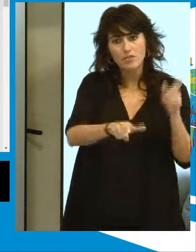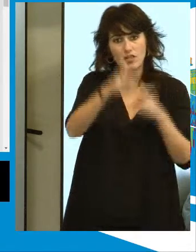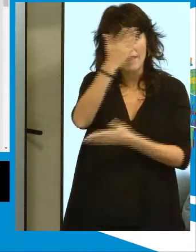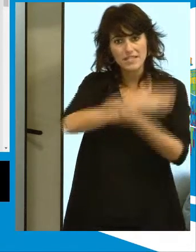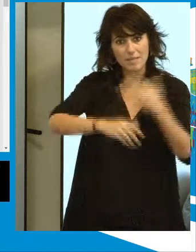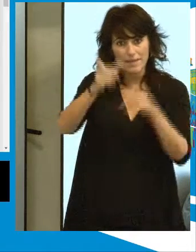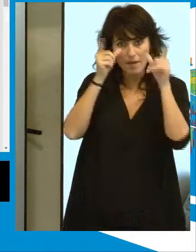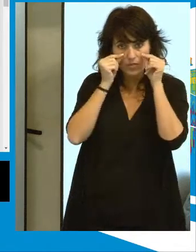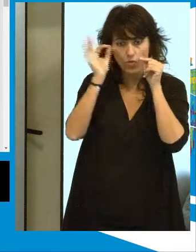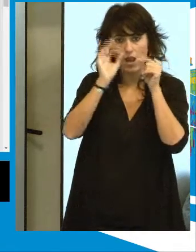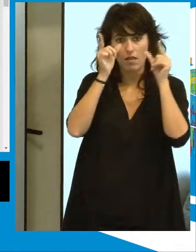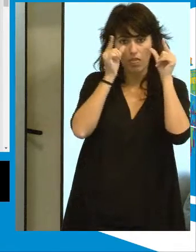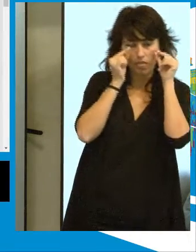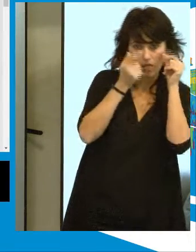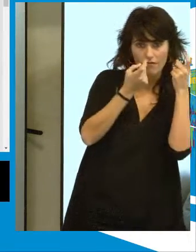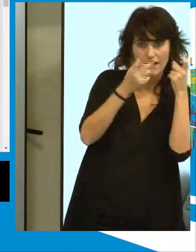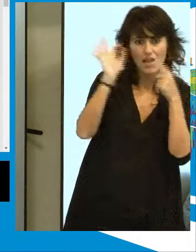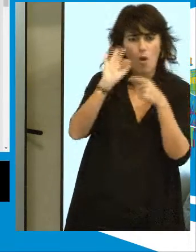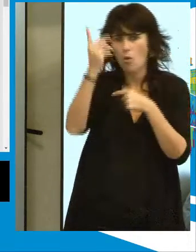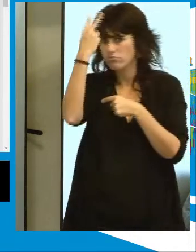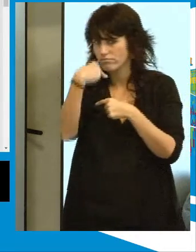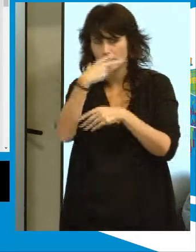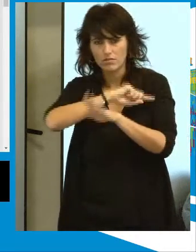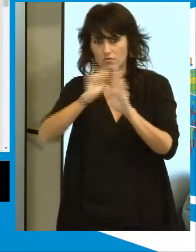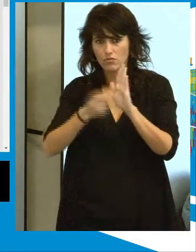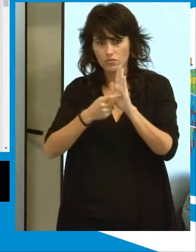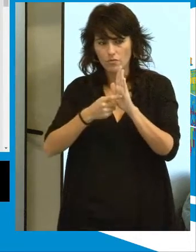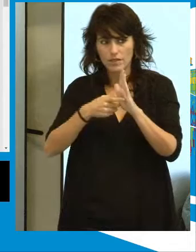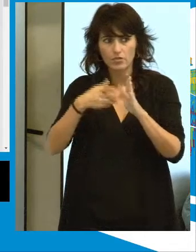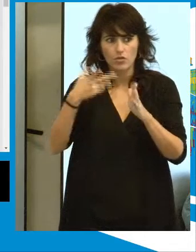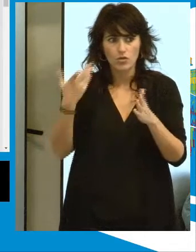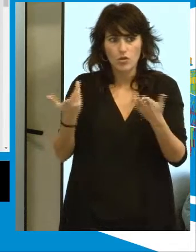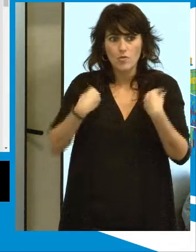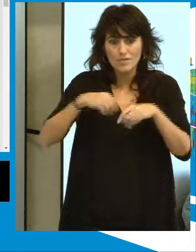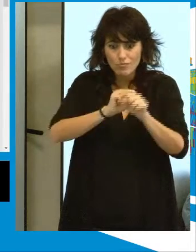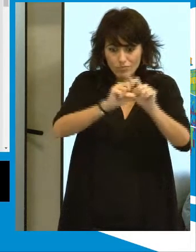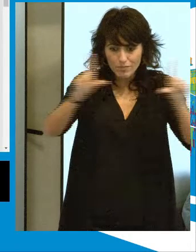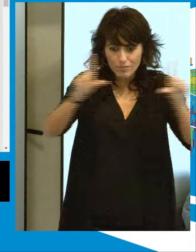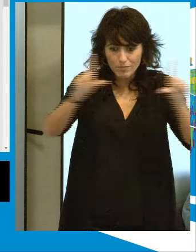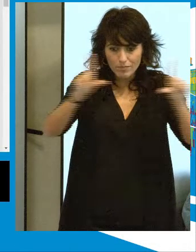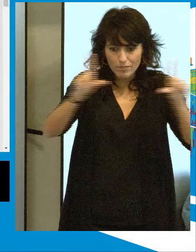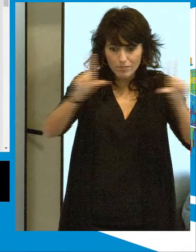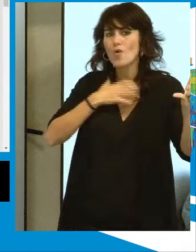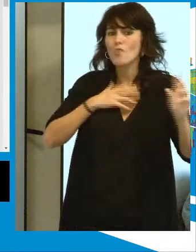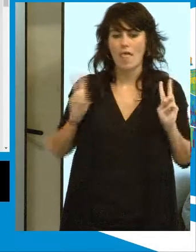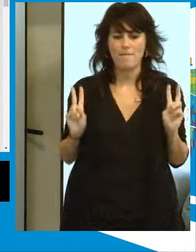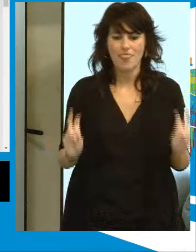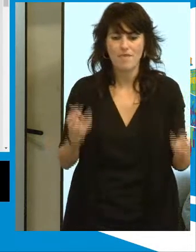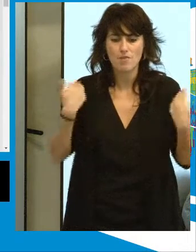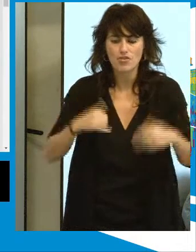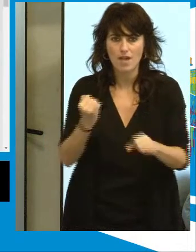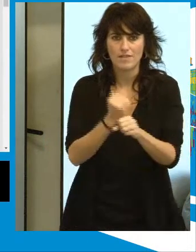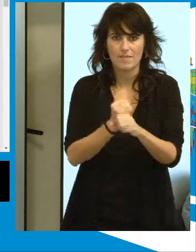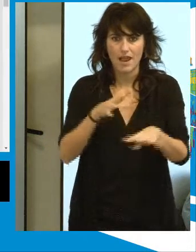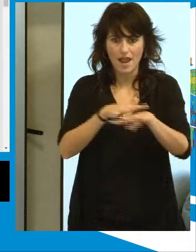baja visión como como un ciego total, hablo de las personas que trabajan con revisor de pantalla, no pueden trabajar desde el principio en la red.